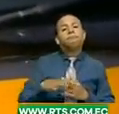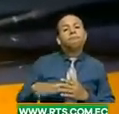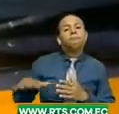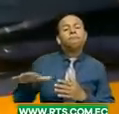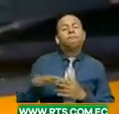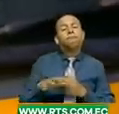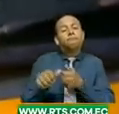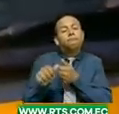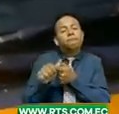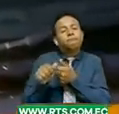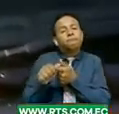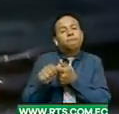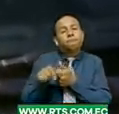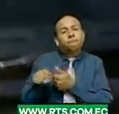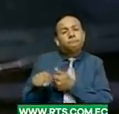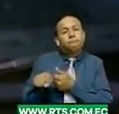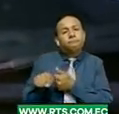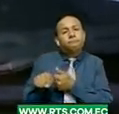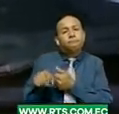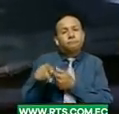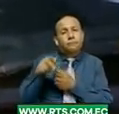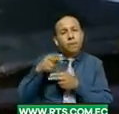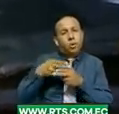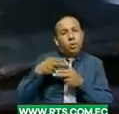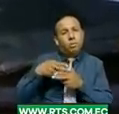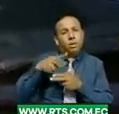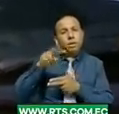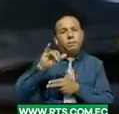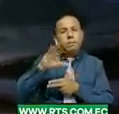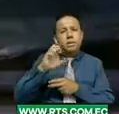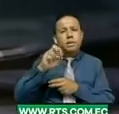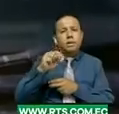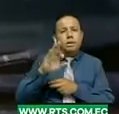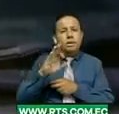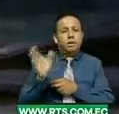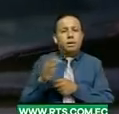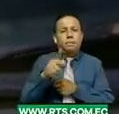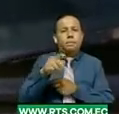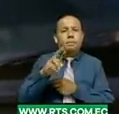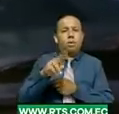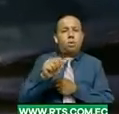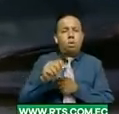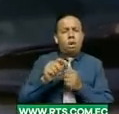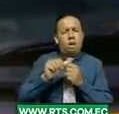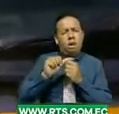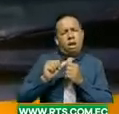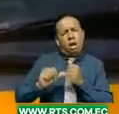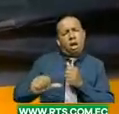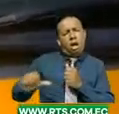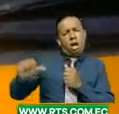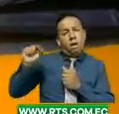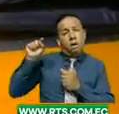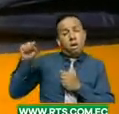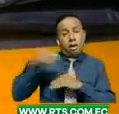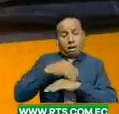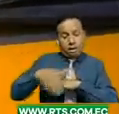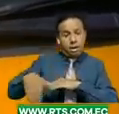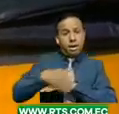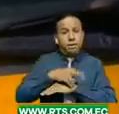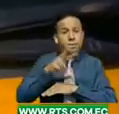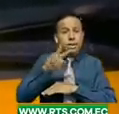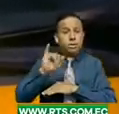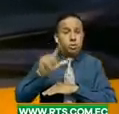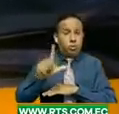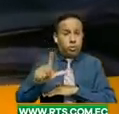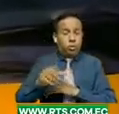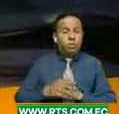cercano al la Vicente Paul, como se lo conoce, ya al fondo de la calle 25. Si tenemos